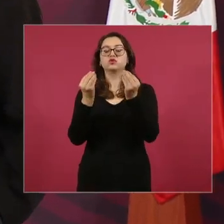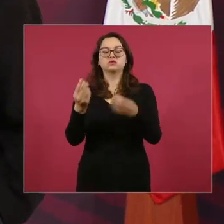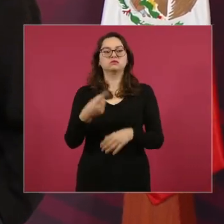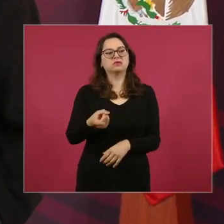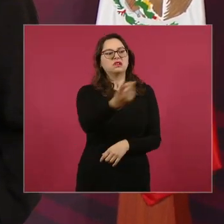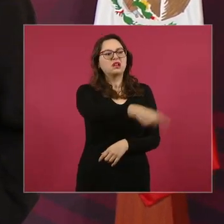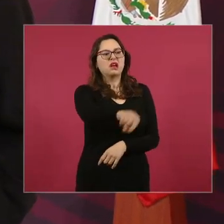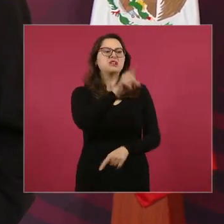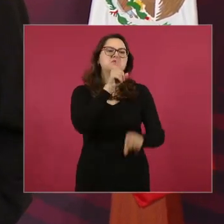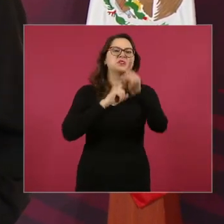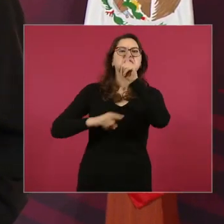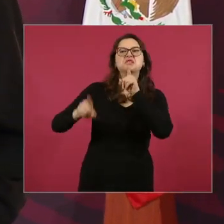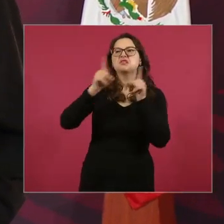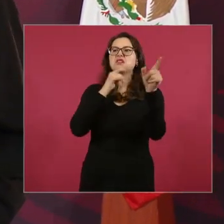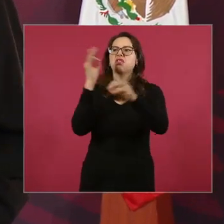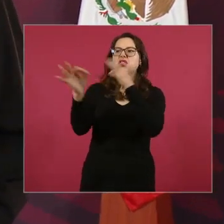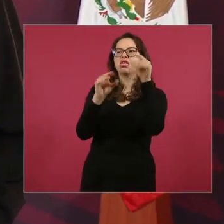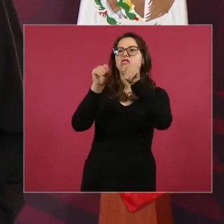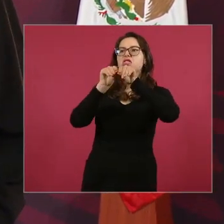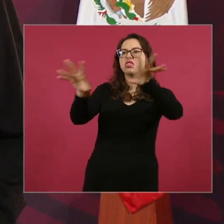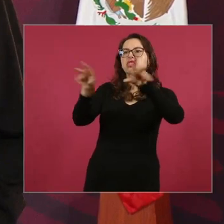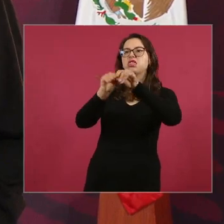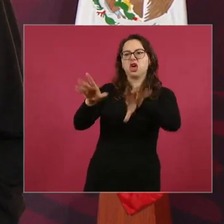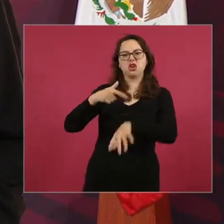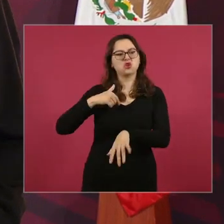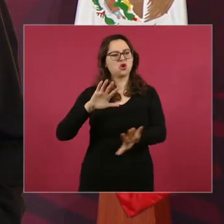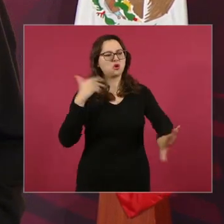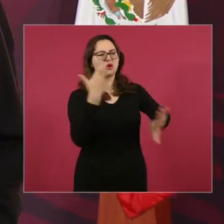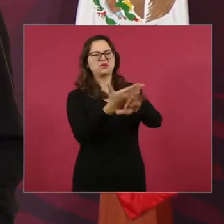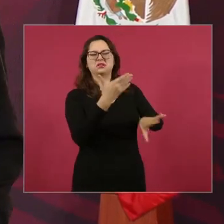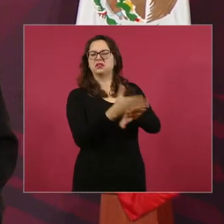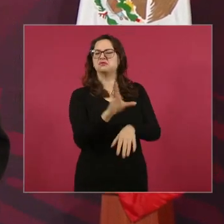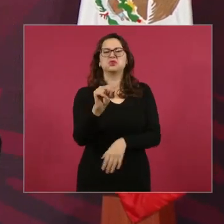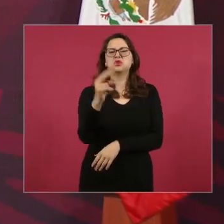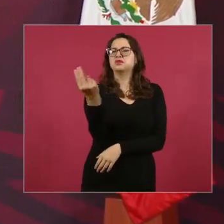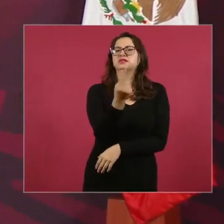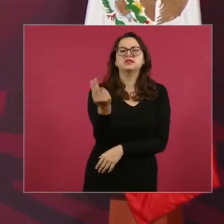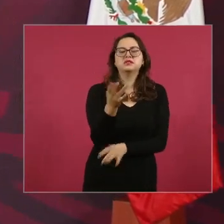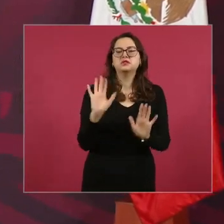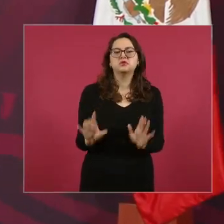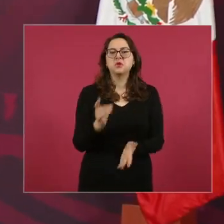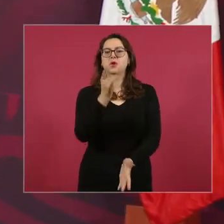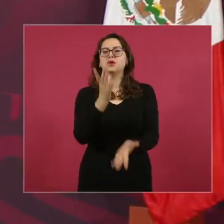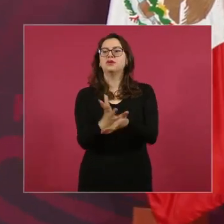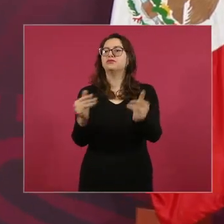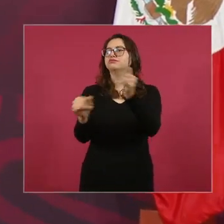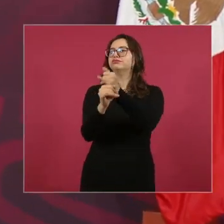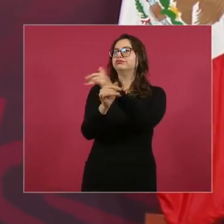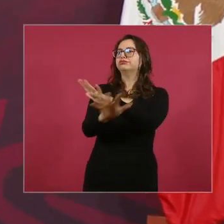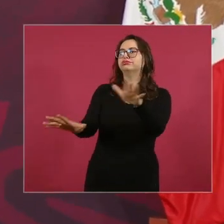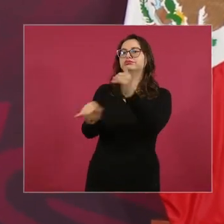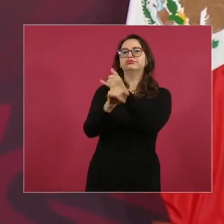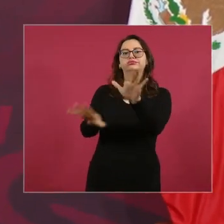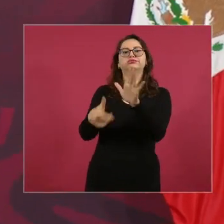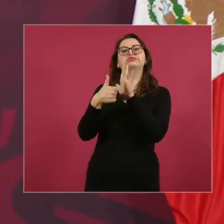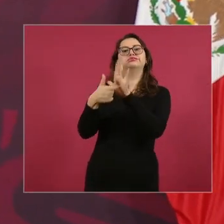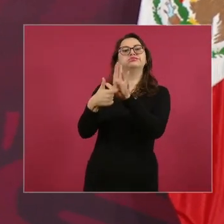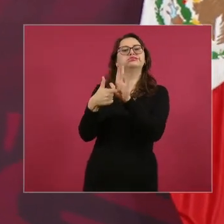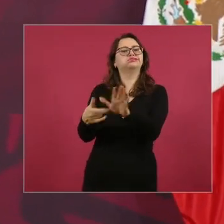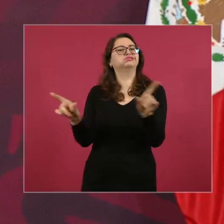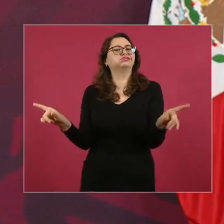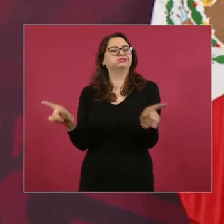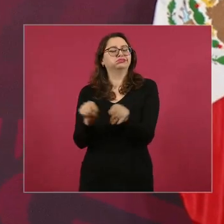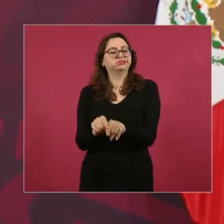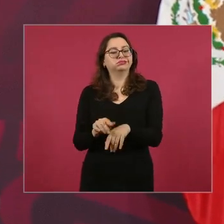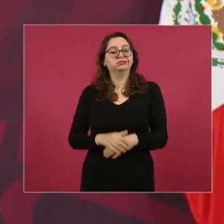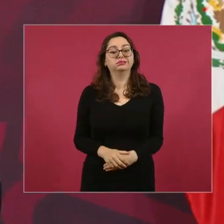informando. ¿No es así? Bueno, entonces nos van a tener paciencia